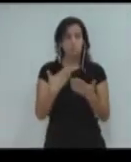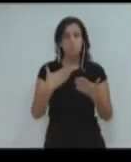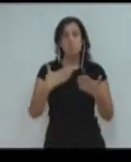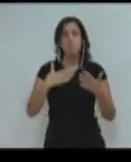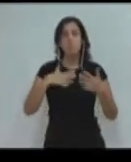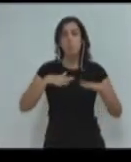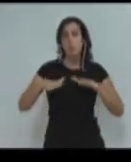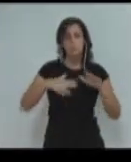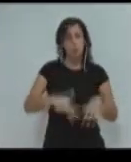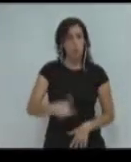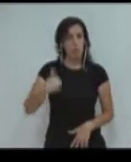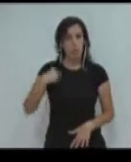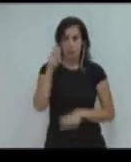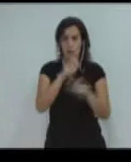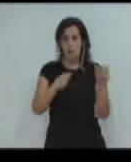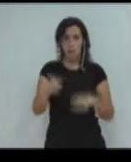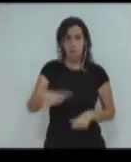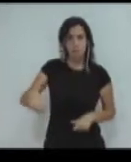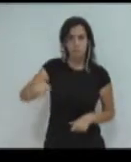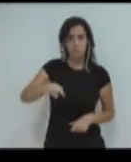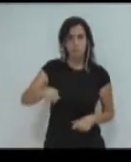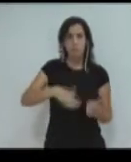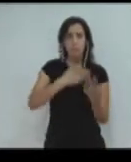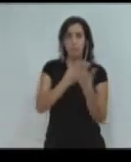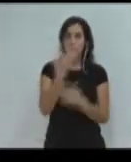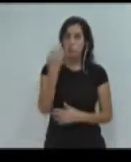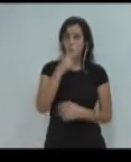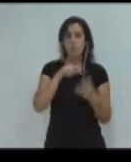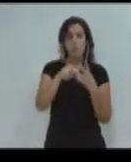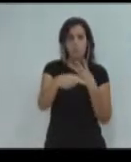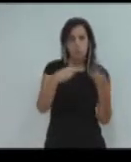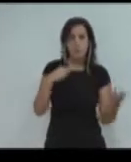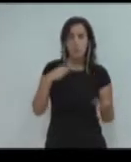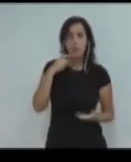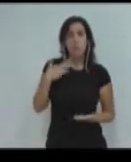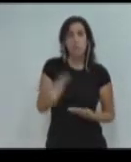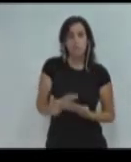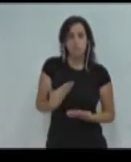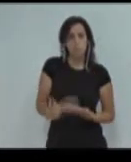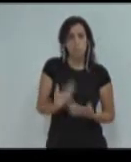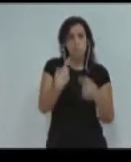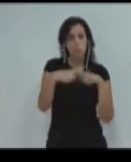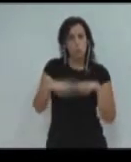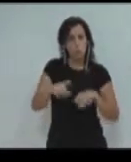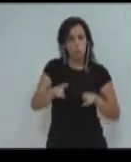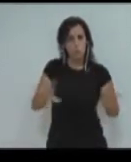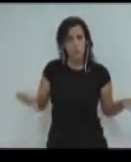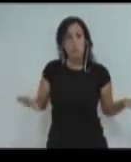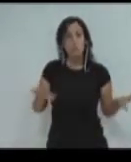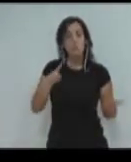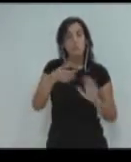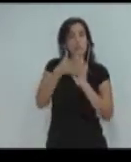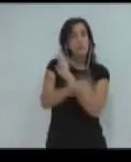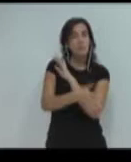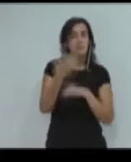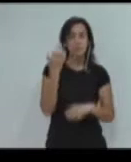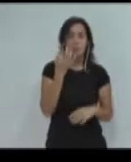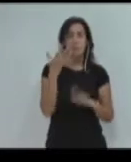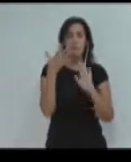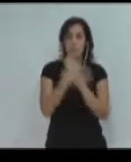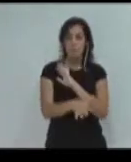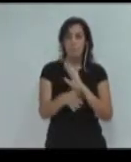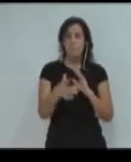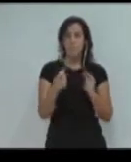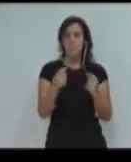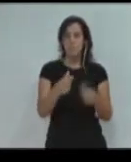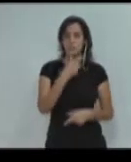toda la ciudadanía que pedimos transparencia, rendición de cuentas, y ello lo que implica es que realmente se